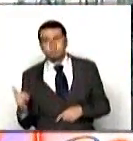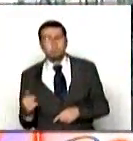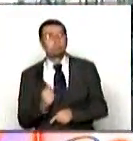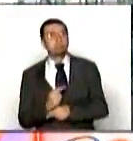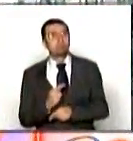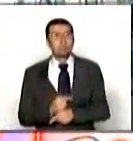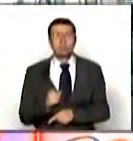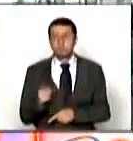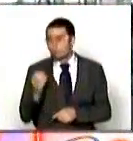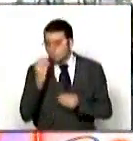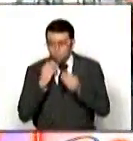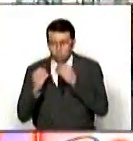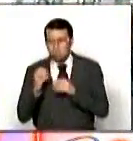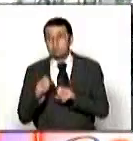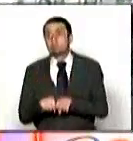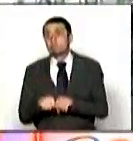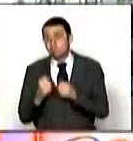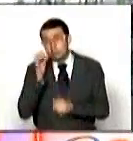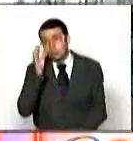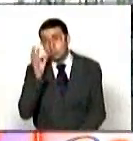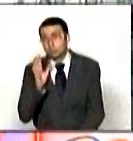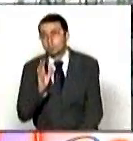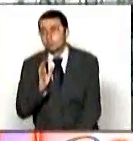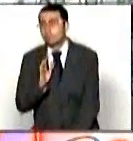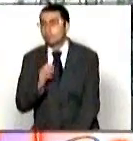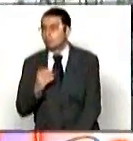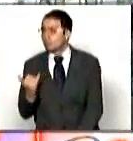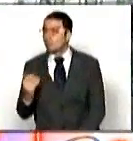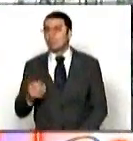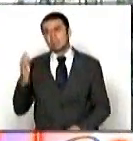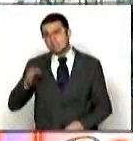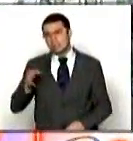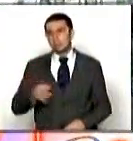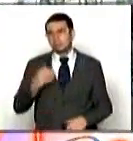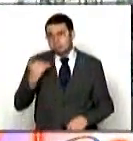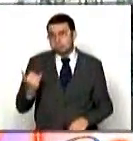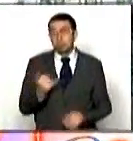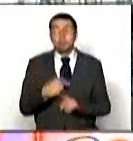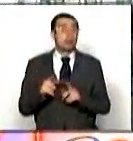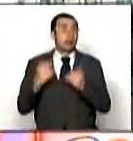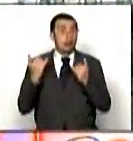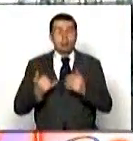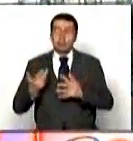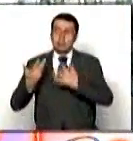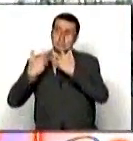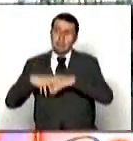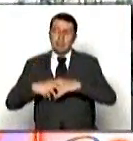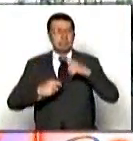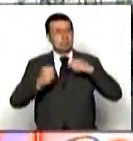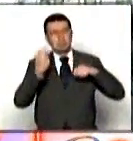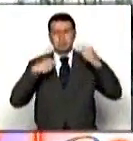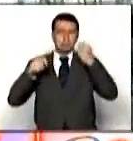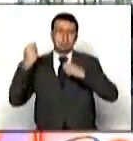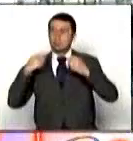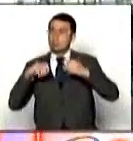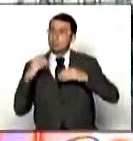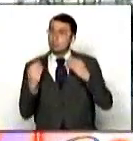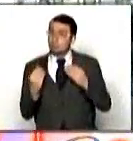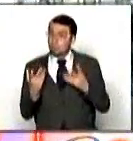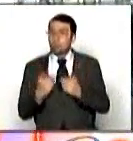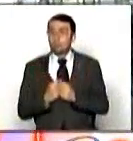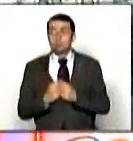con la alimentación. Y digamos que siempre ha sucedido así, pero cada vez hay más industrialización, cada vez hay más comercialización, cada